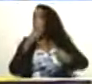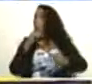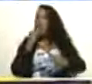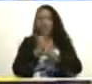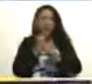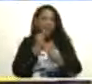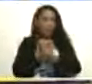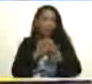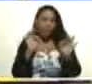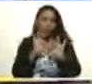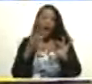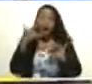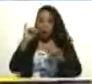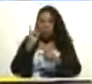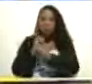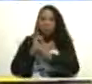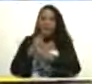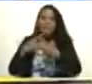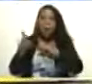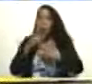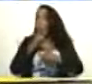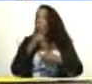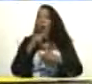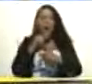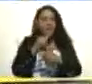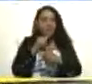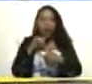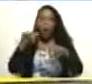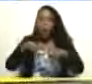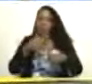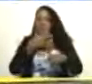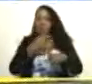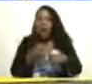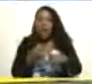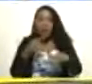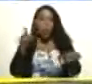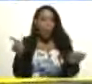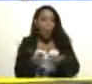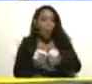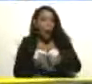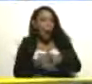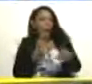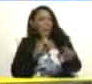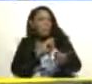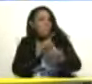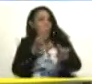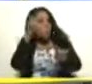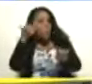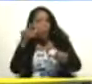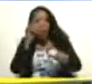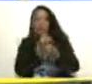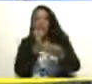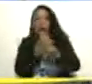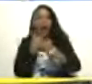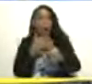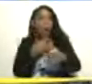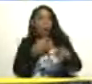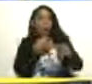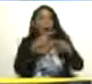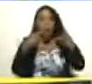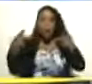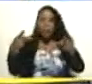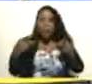existía internet, pero no existía todas las facilidades de hoy para consultar al pueblo, para recibir